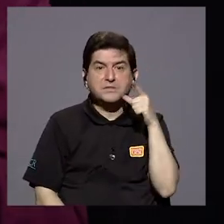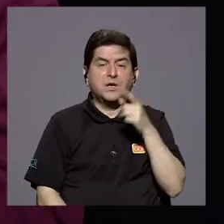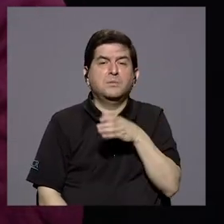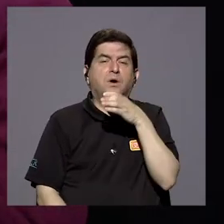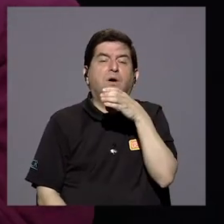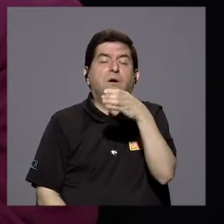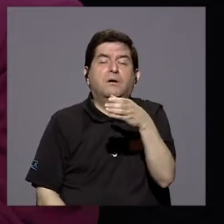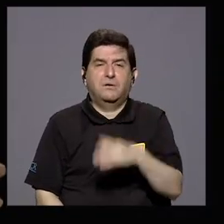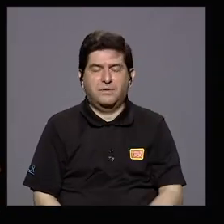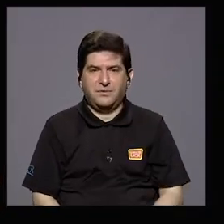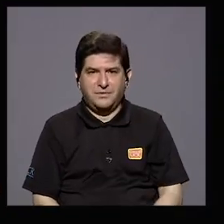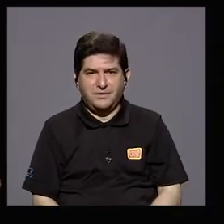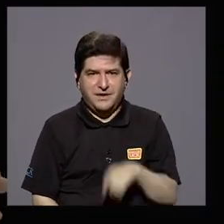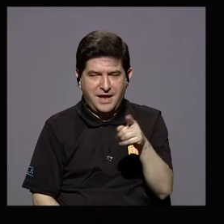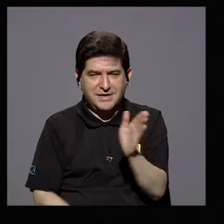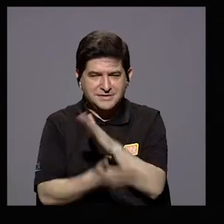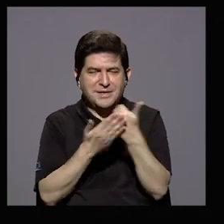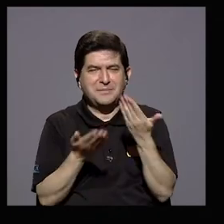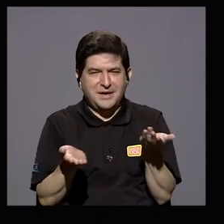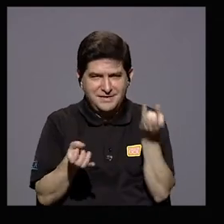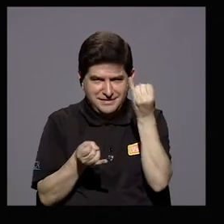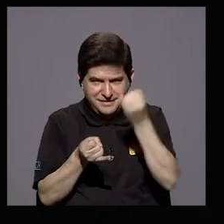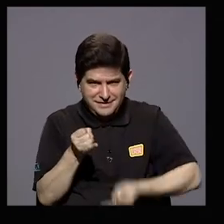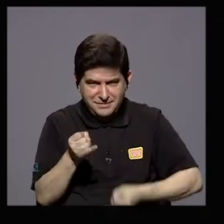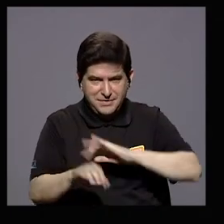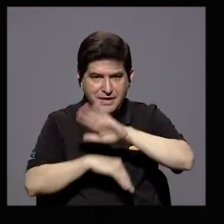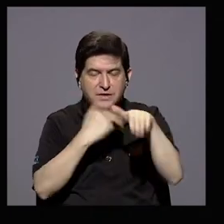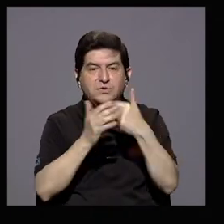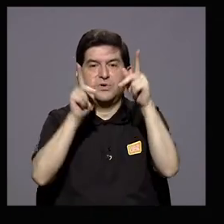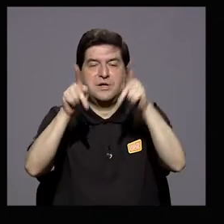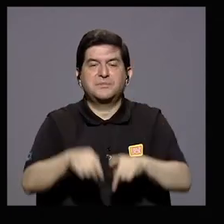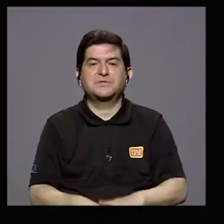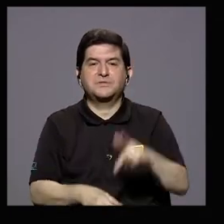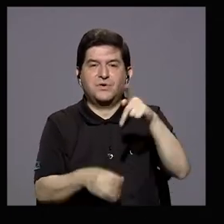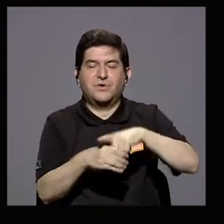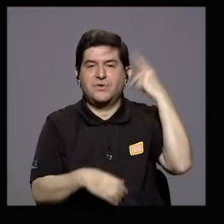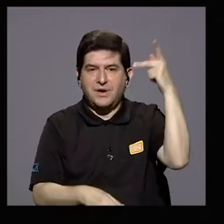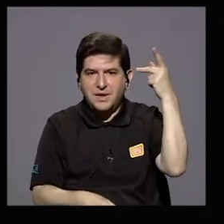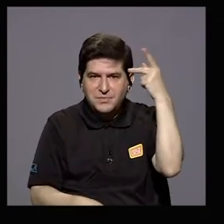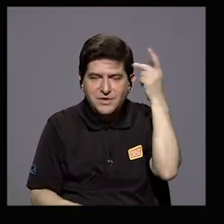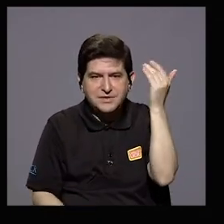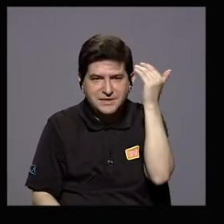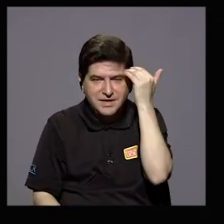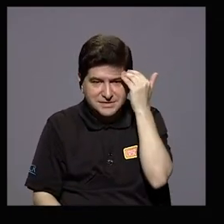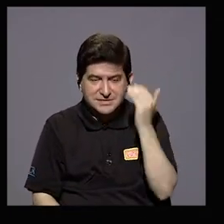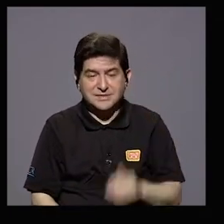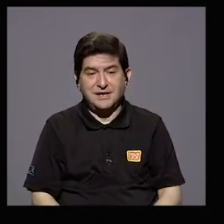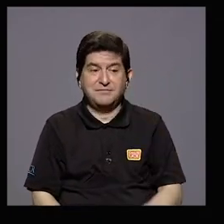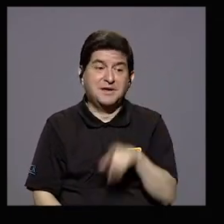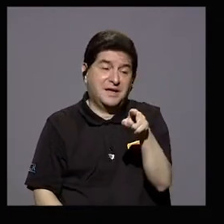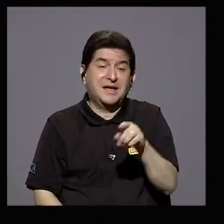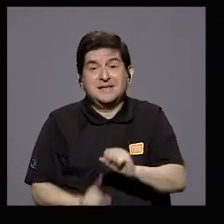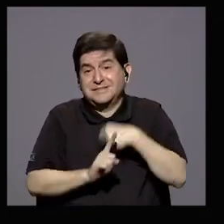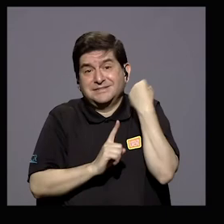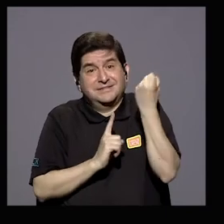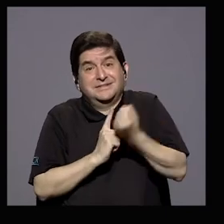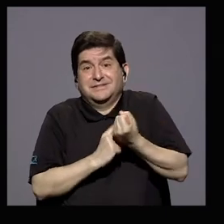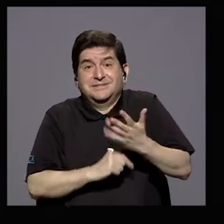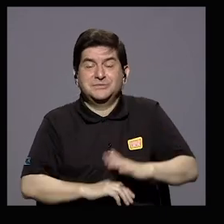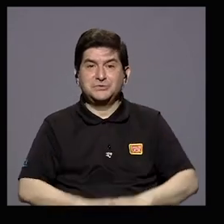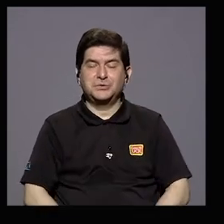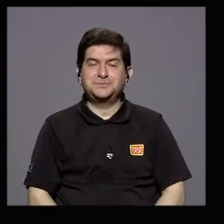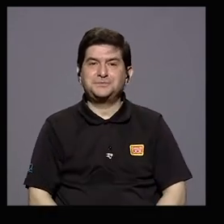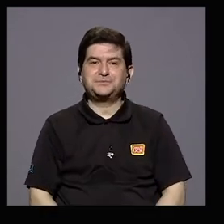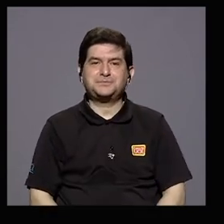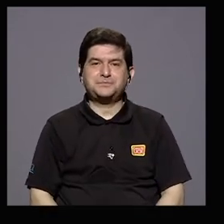Entonces, voy a cerrar este departamento, sí. Pero obviamente todos los que entran en política saben que. Sí, está bien. Ese está es bien. El almuerzo que toca. Sí.